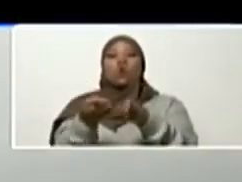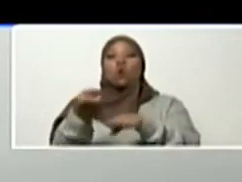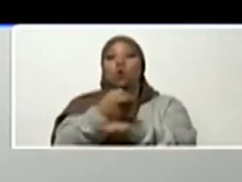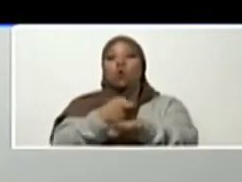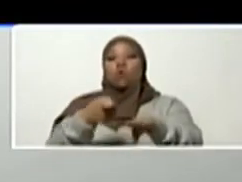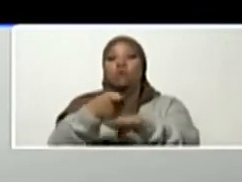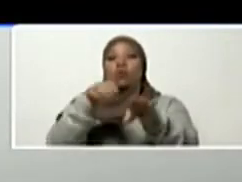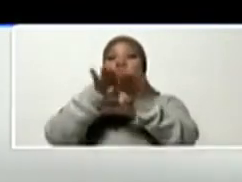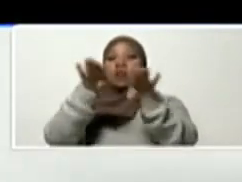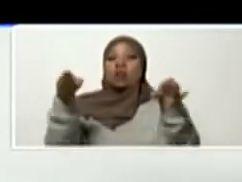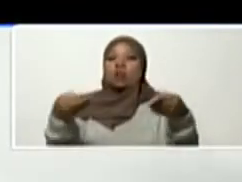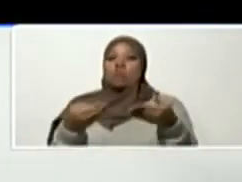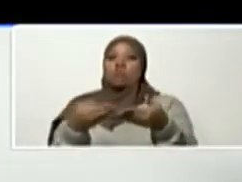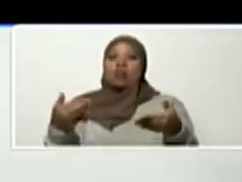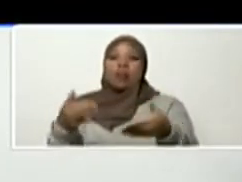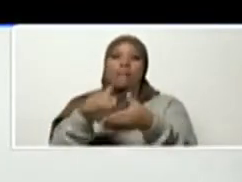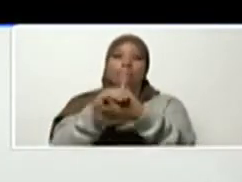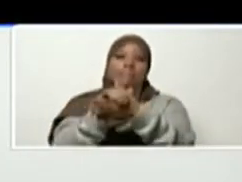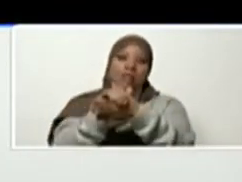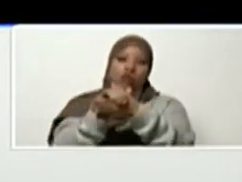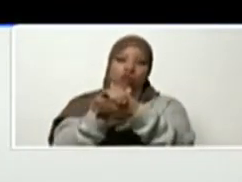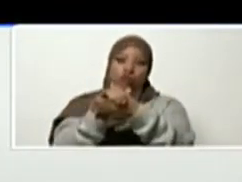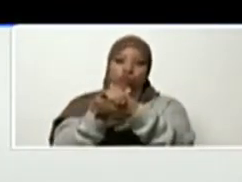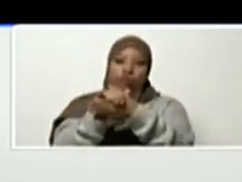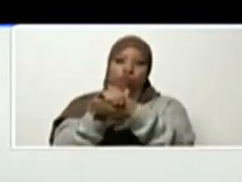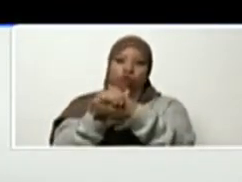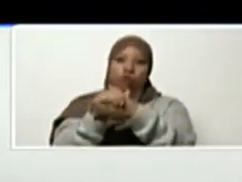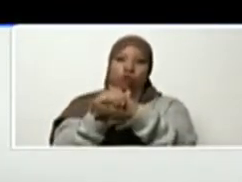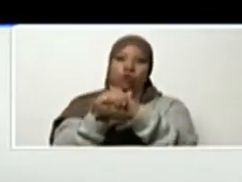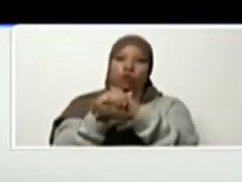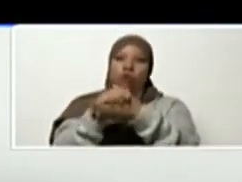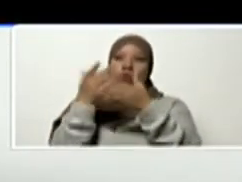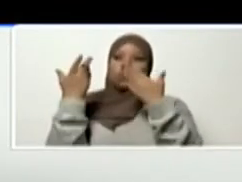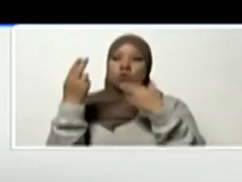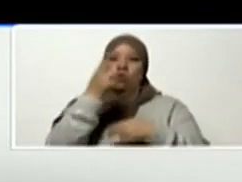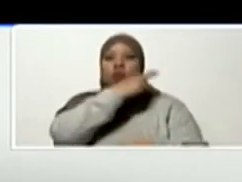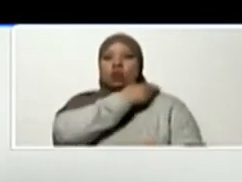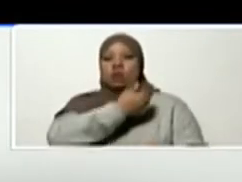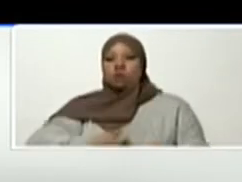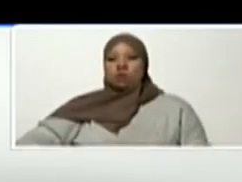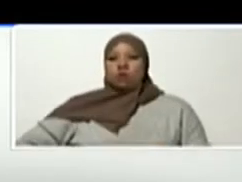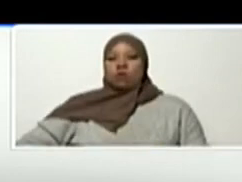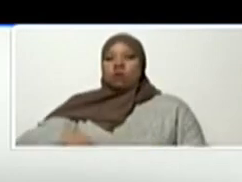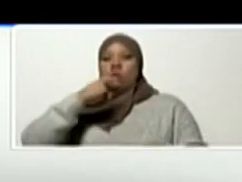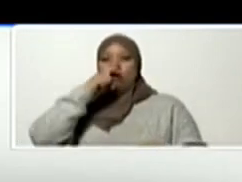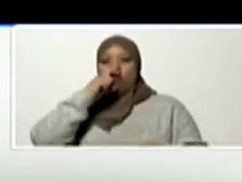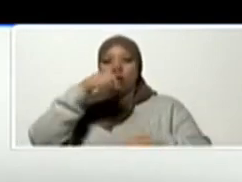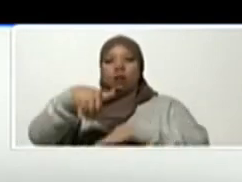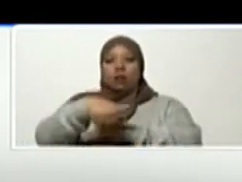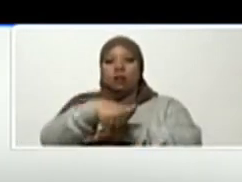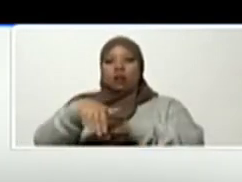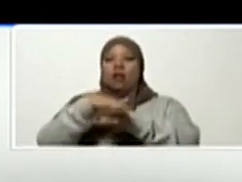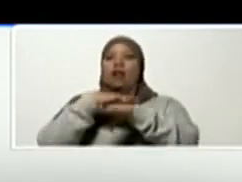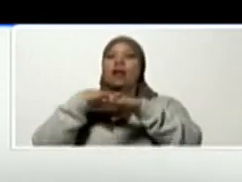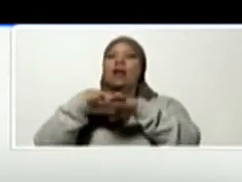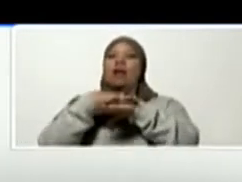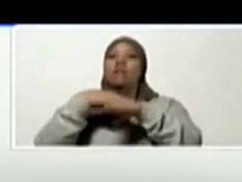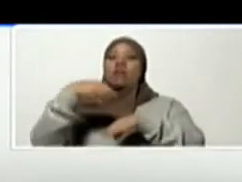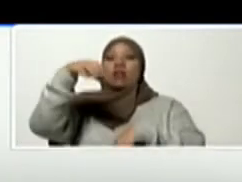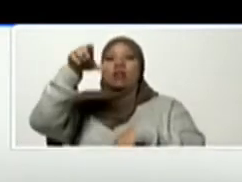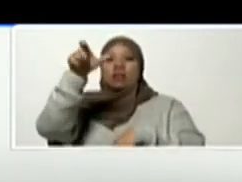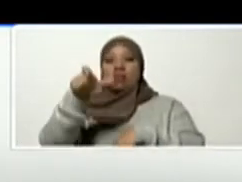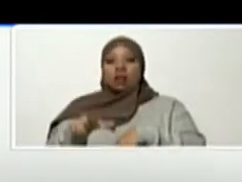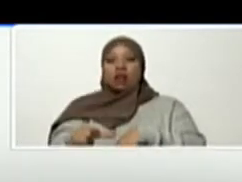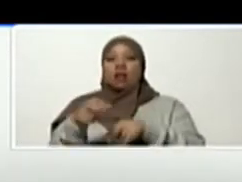mundo. Un apretón de mano a los jefes de gobierno, a los jefes de Estado, al secretario general